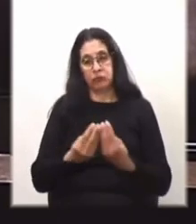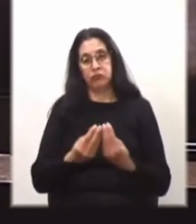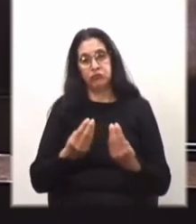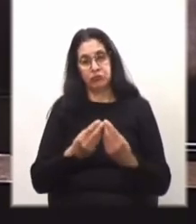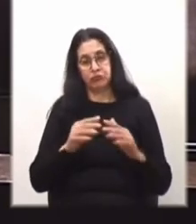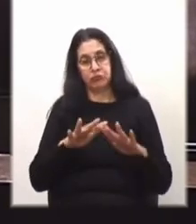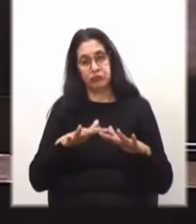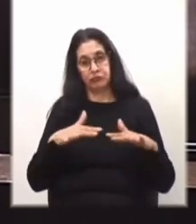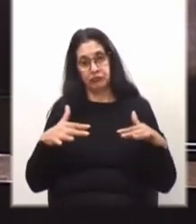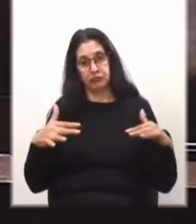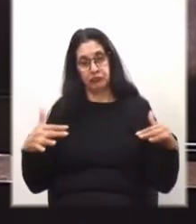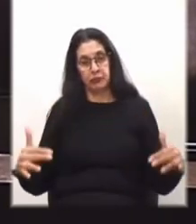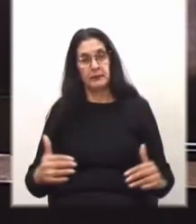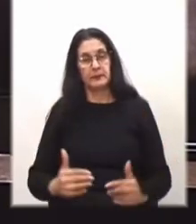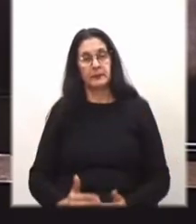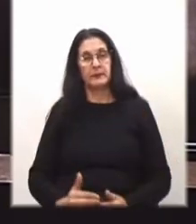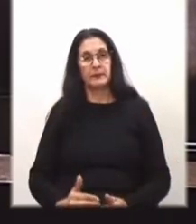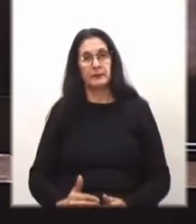multitudinario,